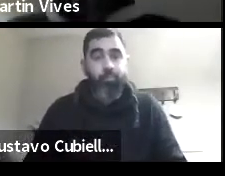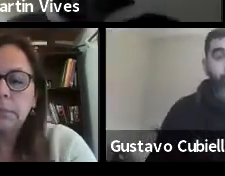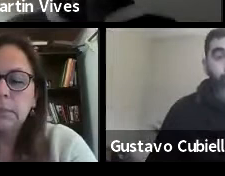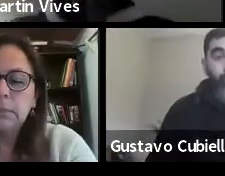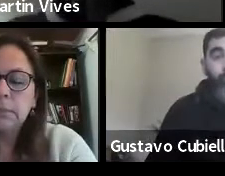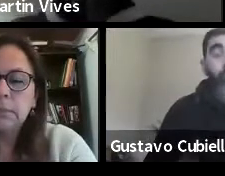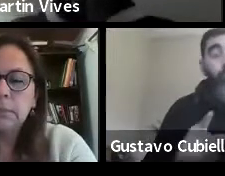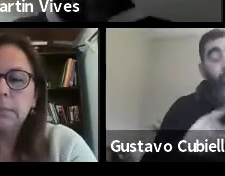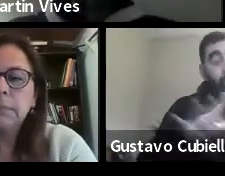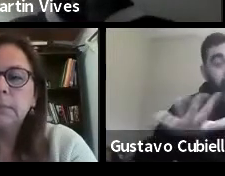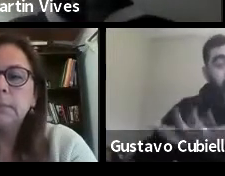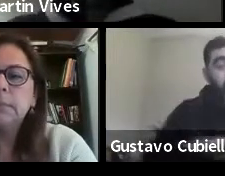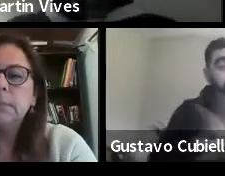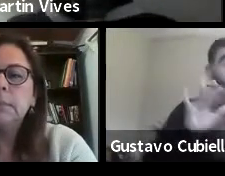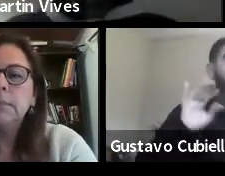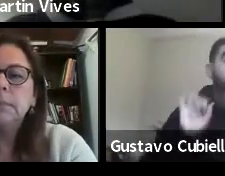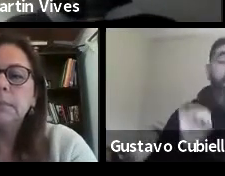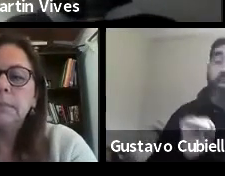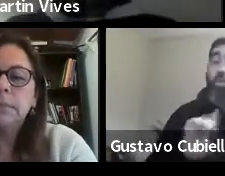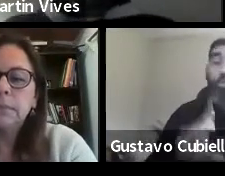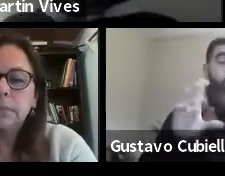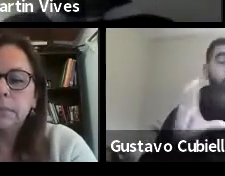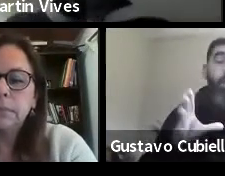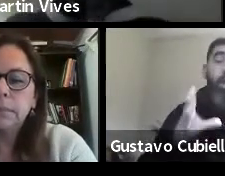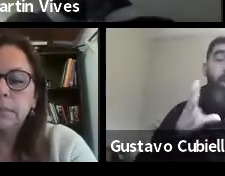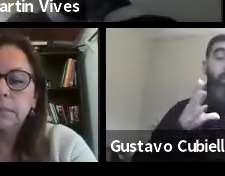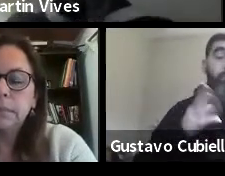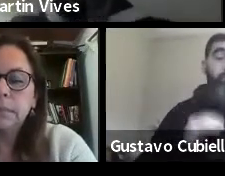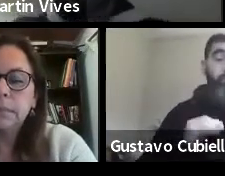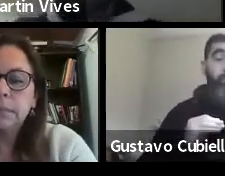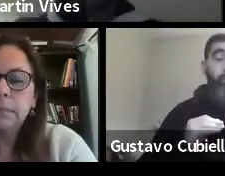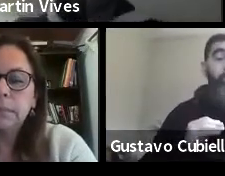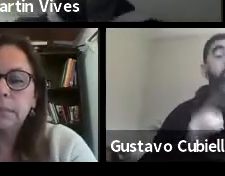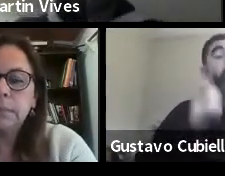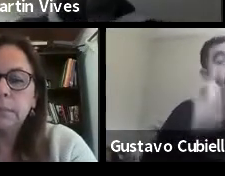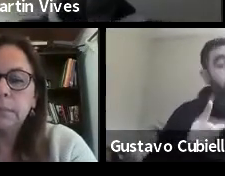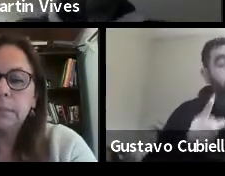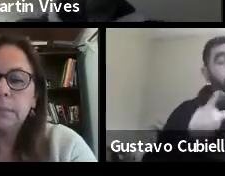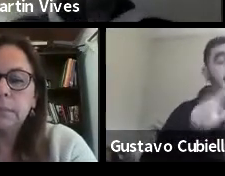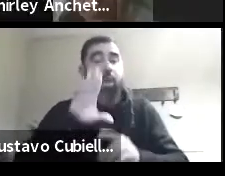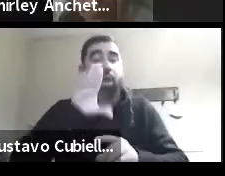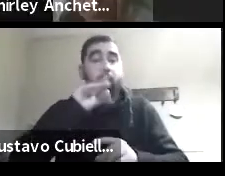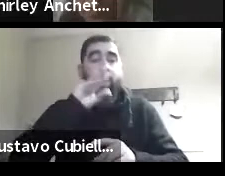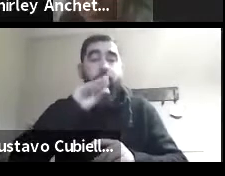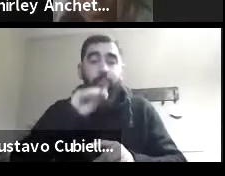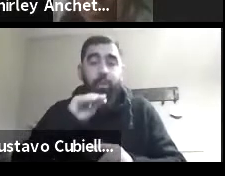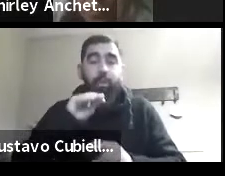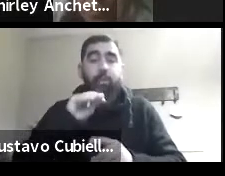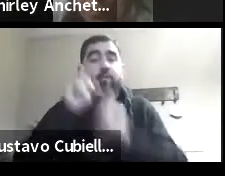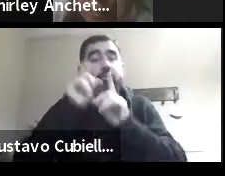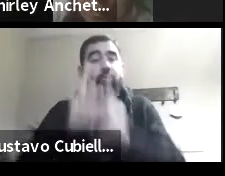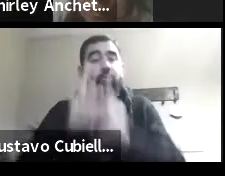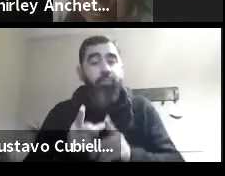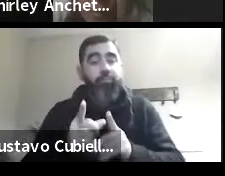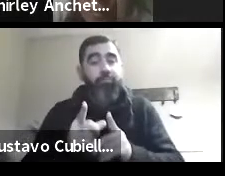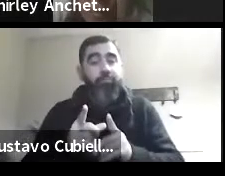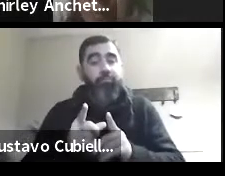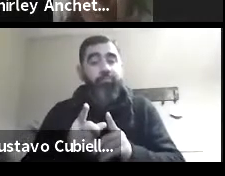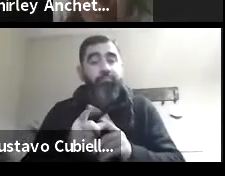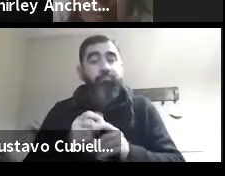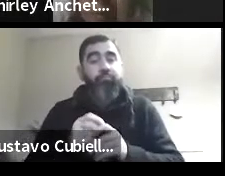es una situación natural y que hay que asumir, sino también tenemos que hablar y que interpelar